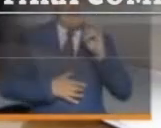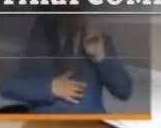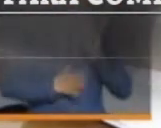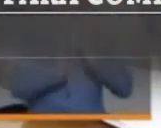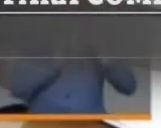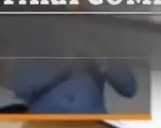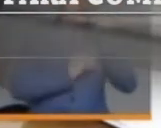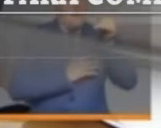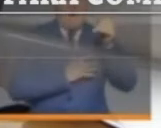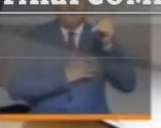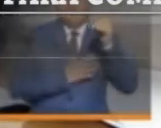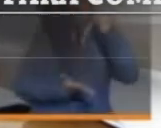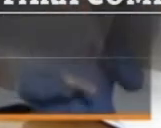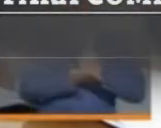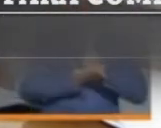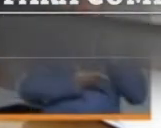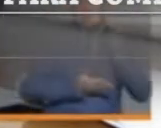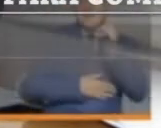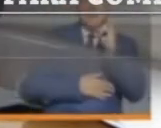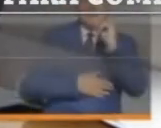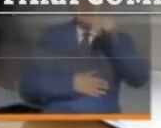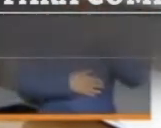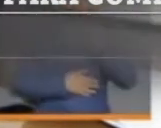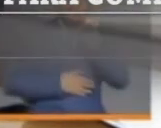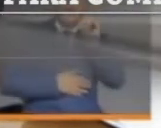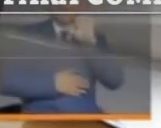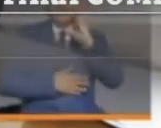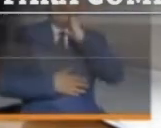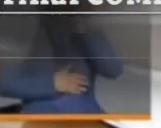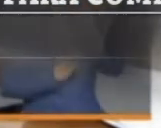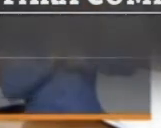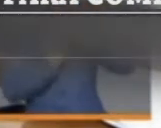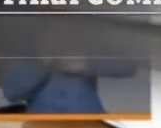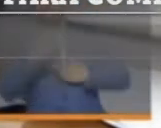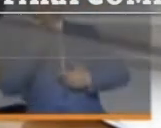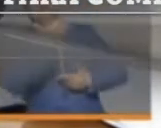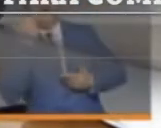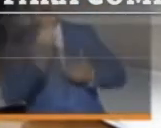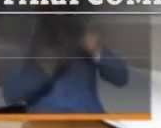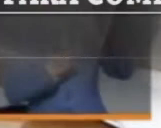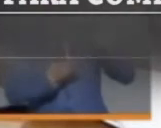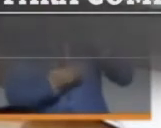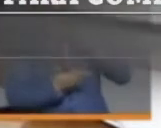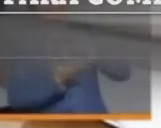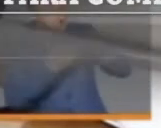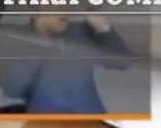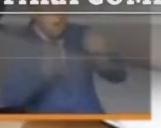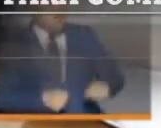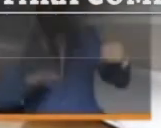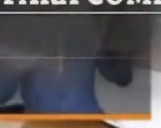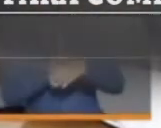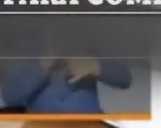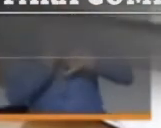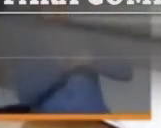emergencia expedida por el INVIMA o que en el futuro se tramiten para obtener dicha